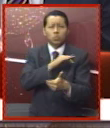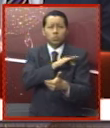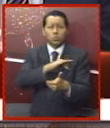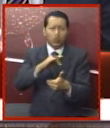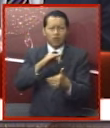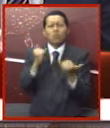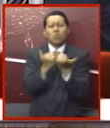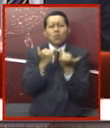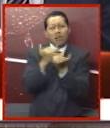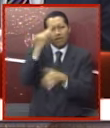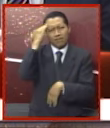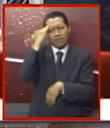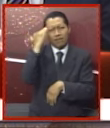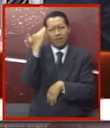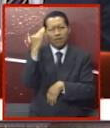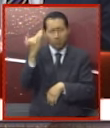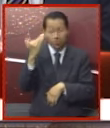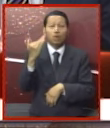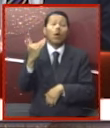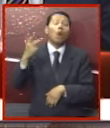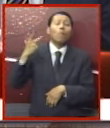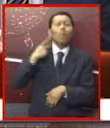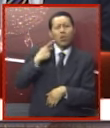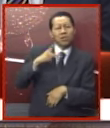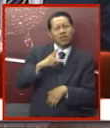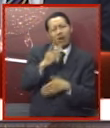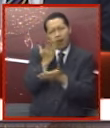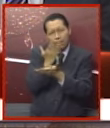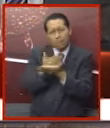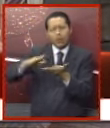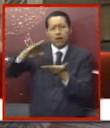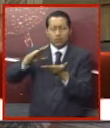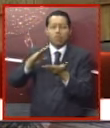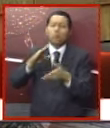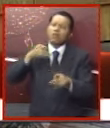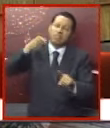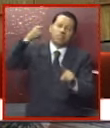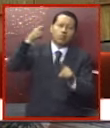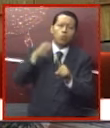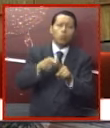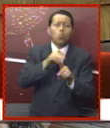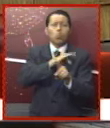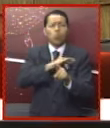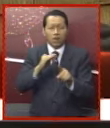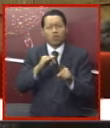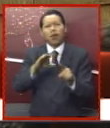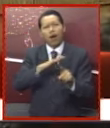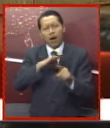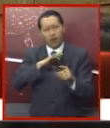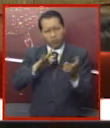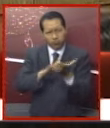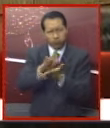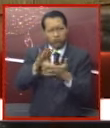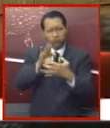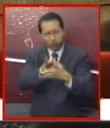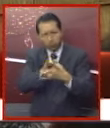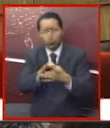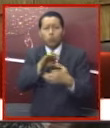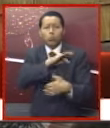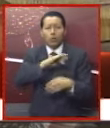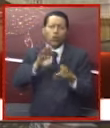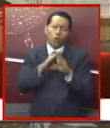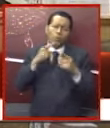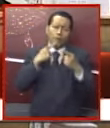largos plazos, por encima de coyunturas políticas o de cambios en la correlación de fuerzas, así como mediante el uso de un debate